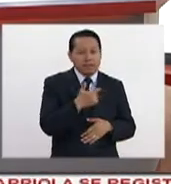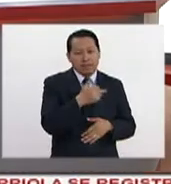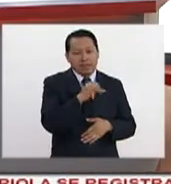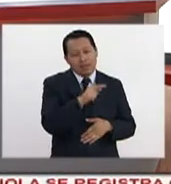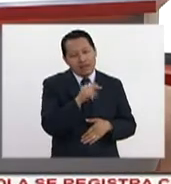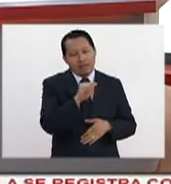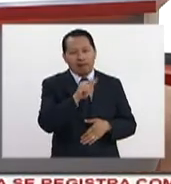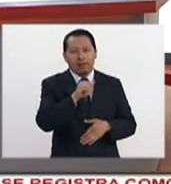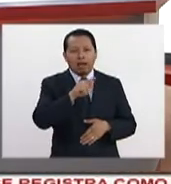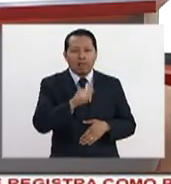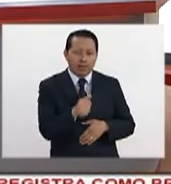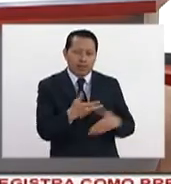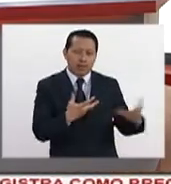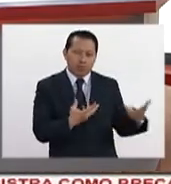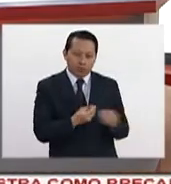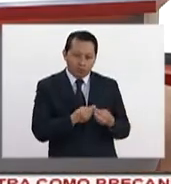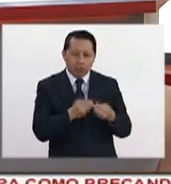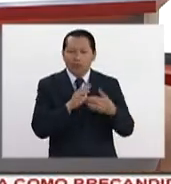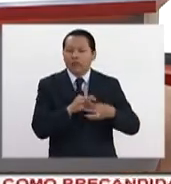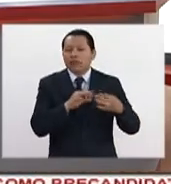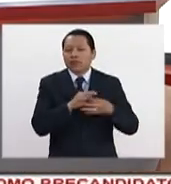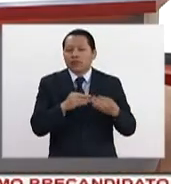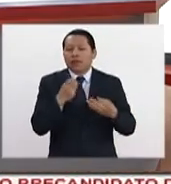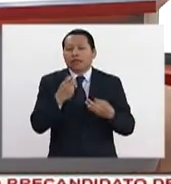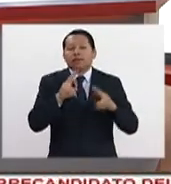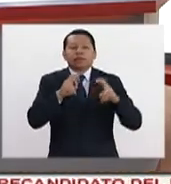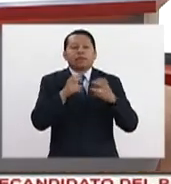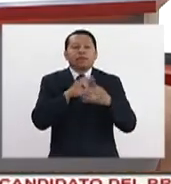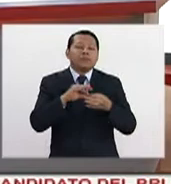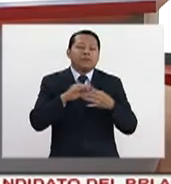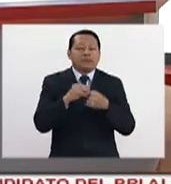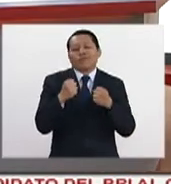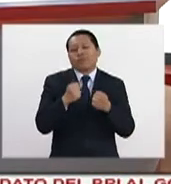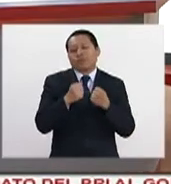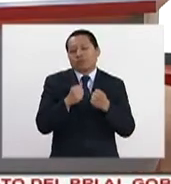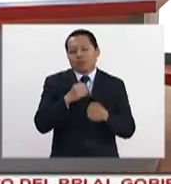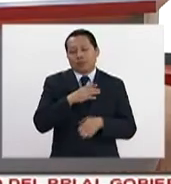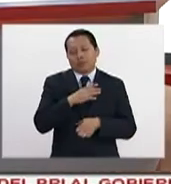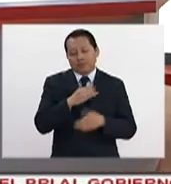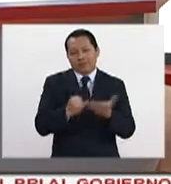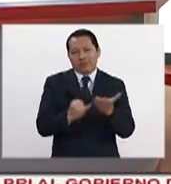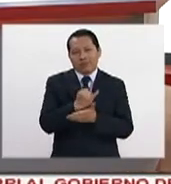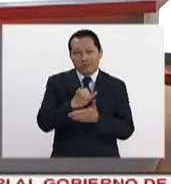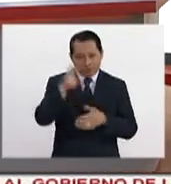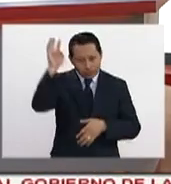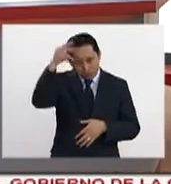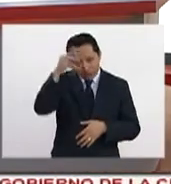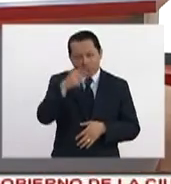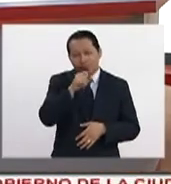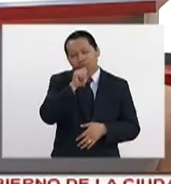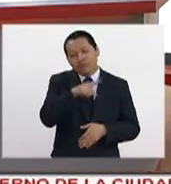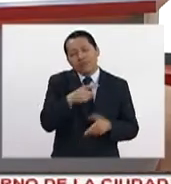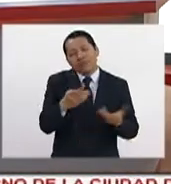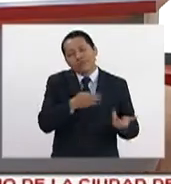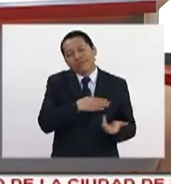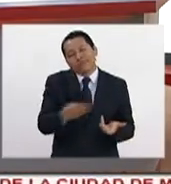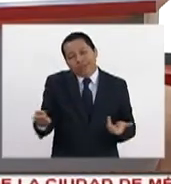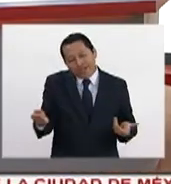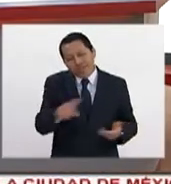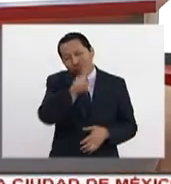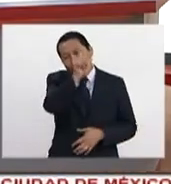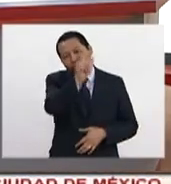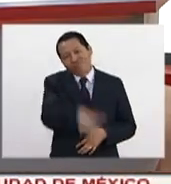estar con nosotros, tratarnos de explicar este asunto polémico que se ha levantado con la decisión de Donald Trump. Bueno, ¿qué decir de Donald